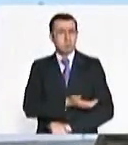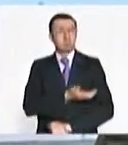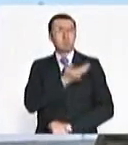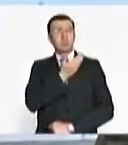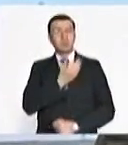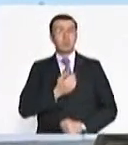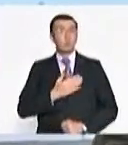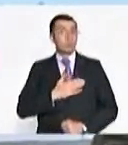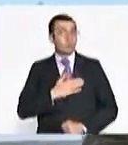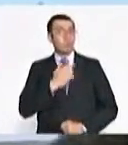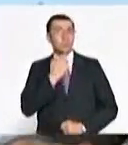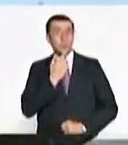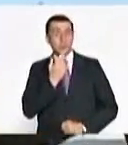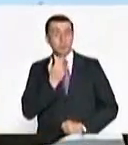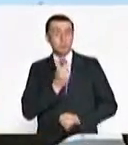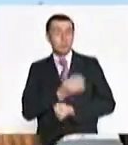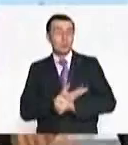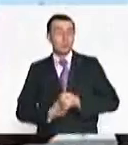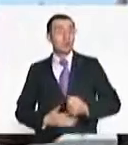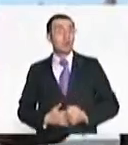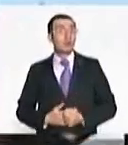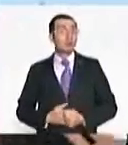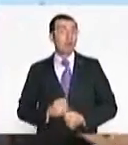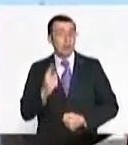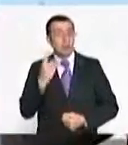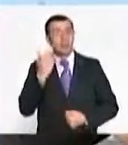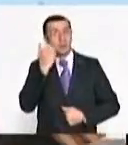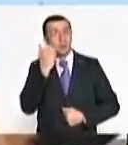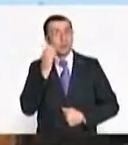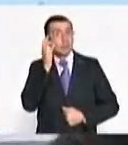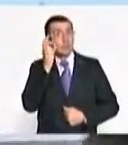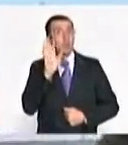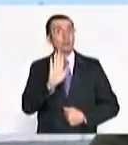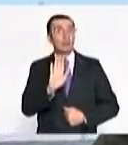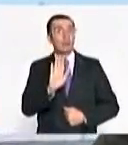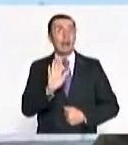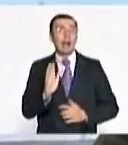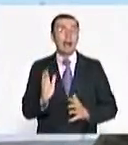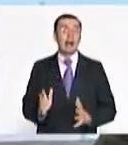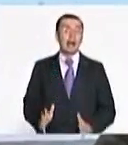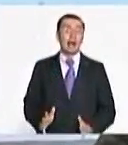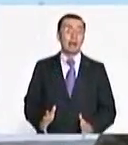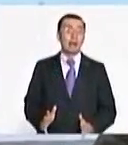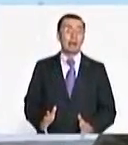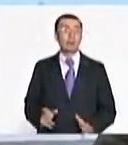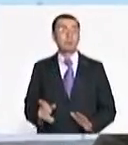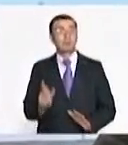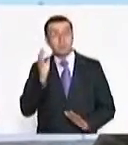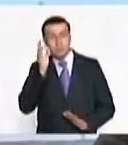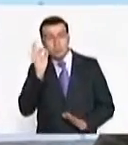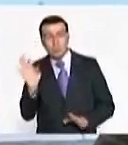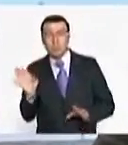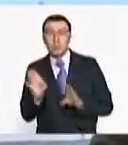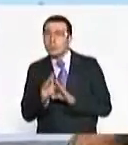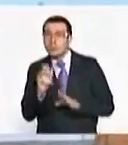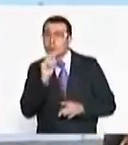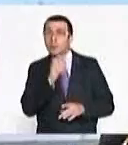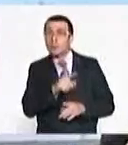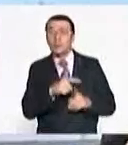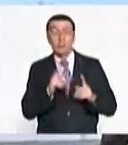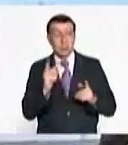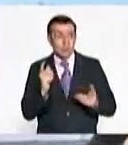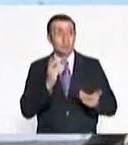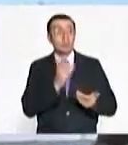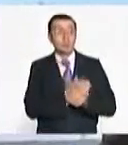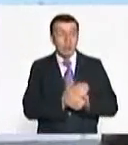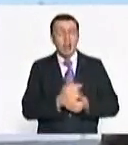enfermedades, estoy anticoagulado. Y entonces la pregunta se convierte en una consulta, porque la gente quiere,